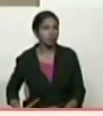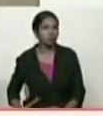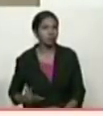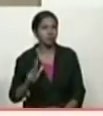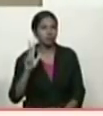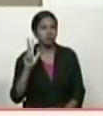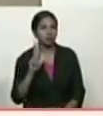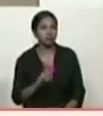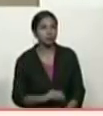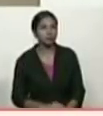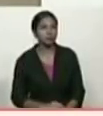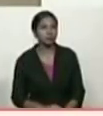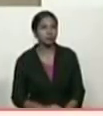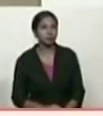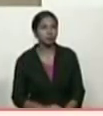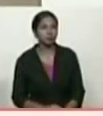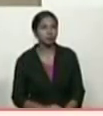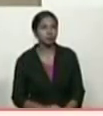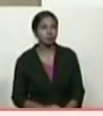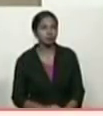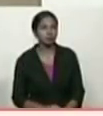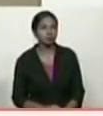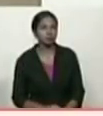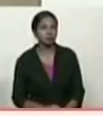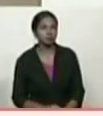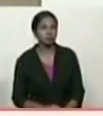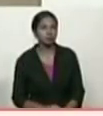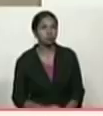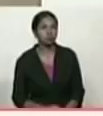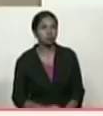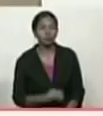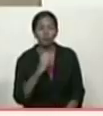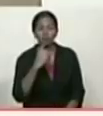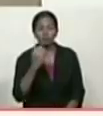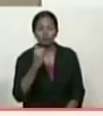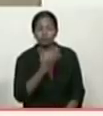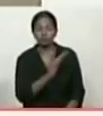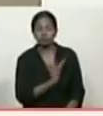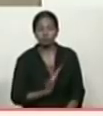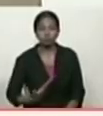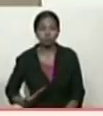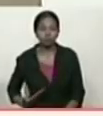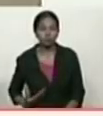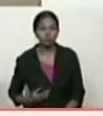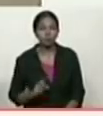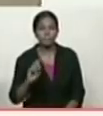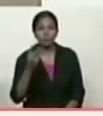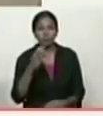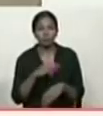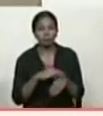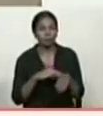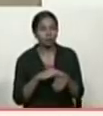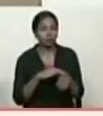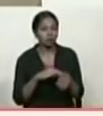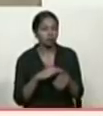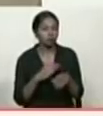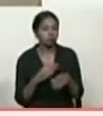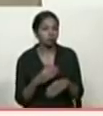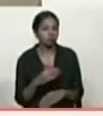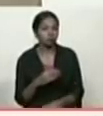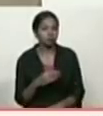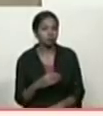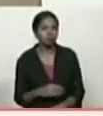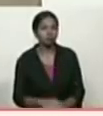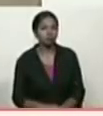momento está en su chea, en su presidencia, el primer ministro de San Cristóbal y Nieves, Timothy Harris,